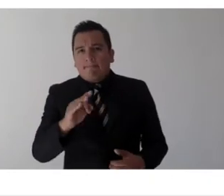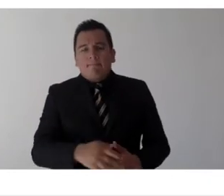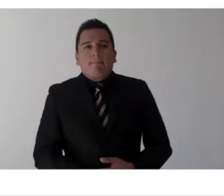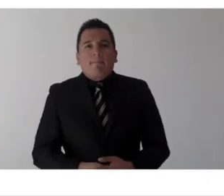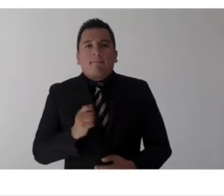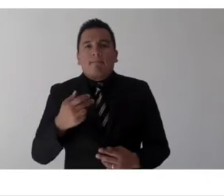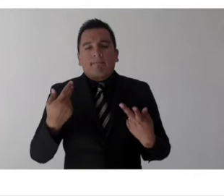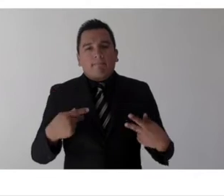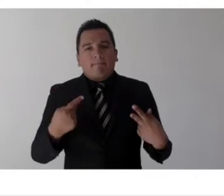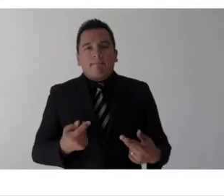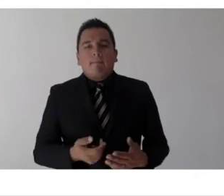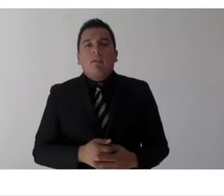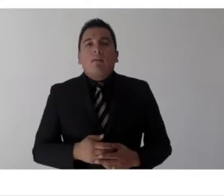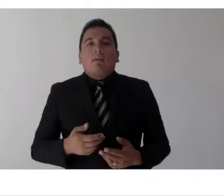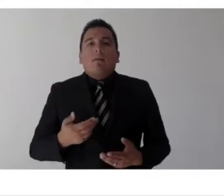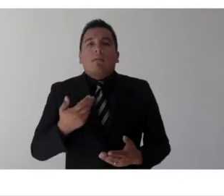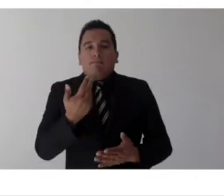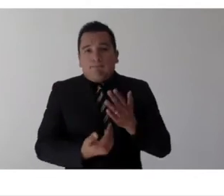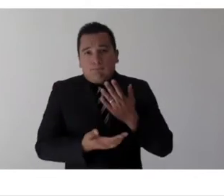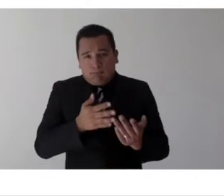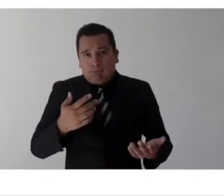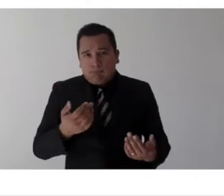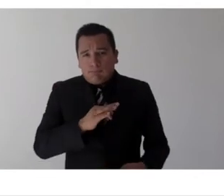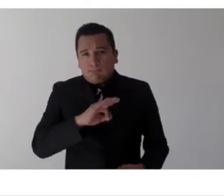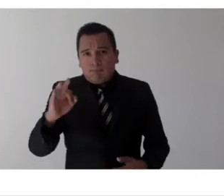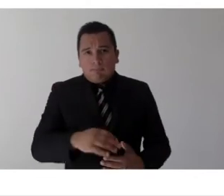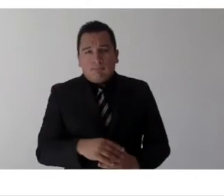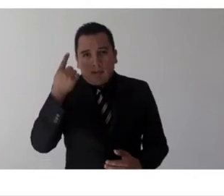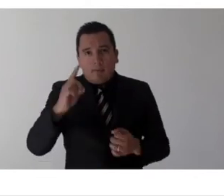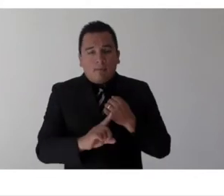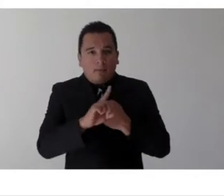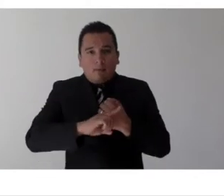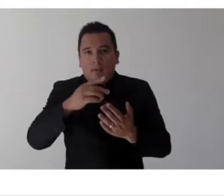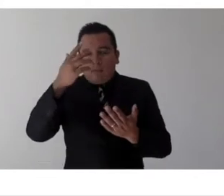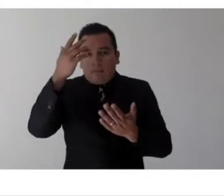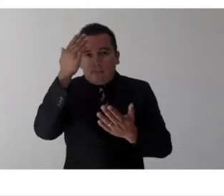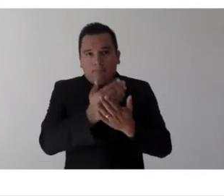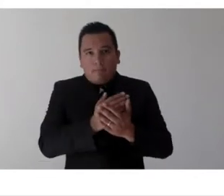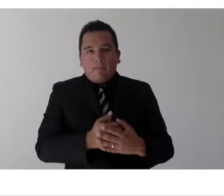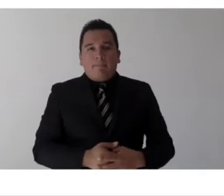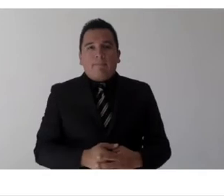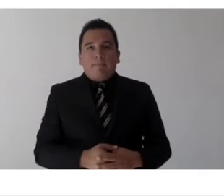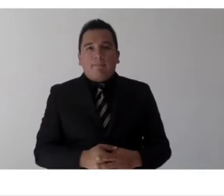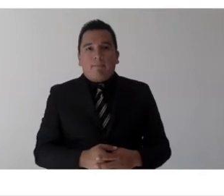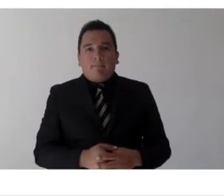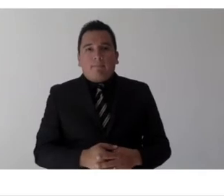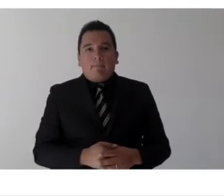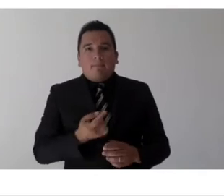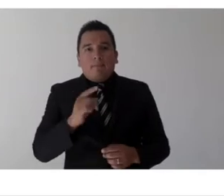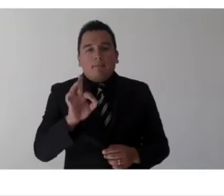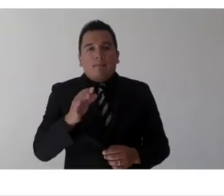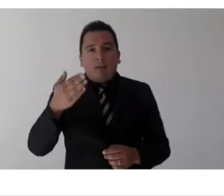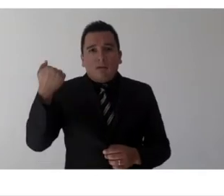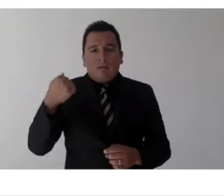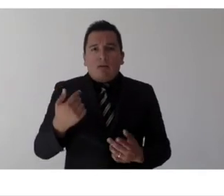dispuestas a actuar para resolver los problemas, a sabiendas de que cuando resuelvan este problema ayudan a que